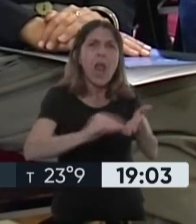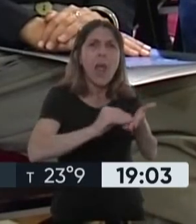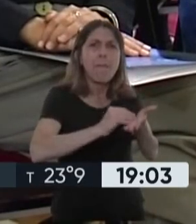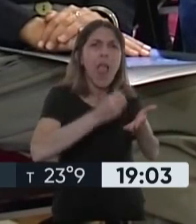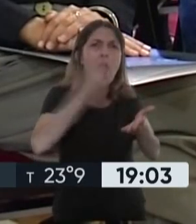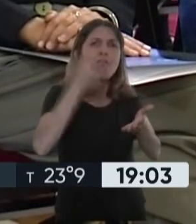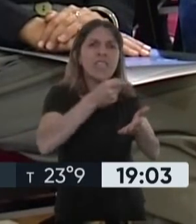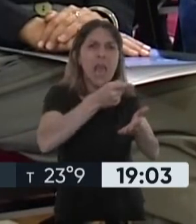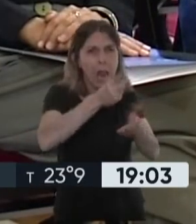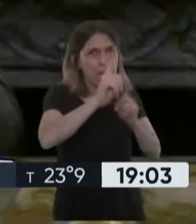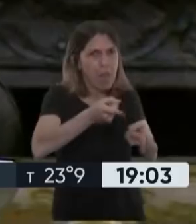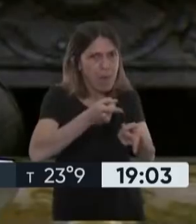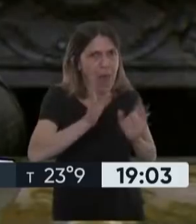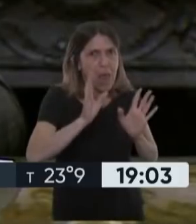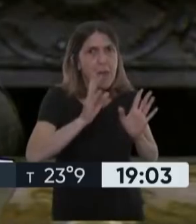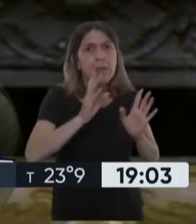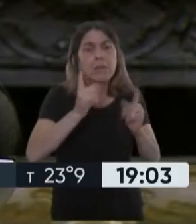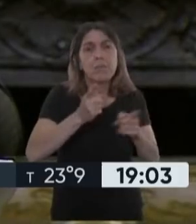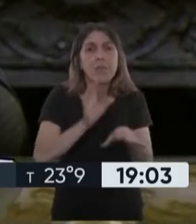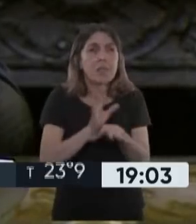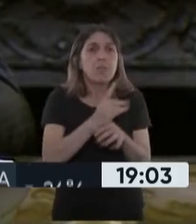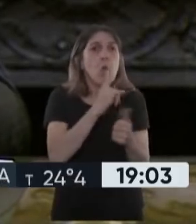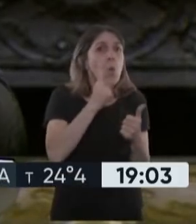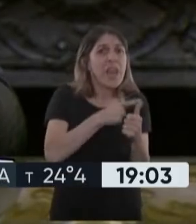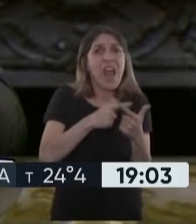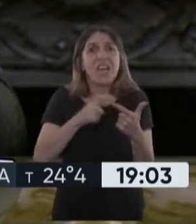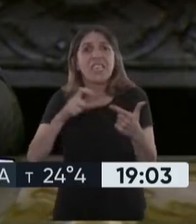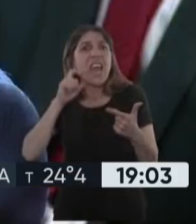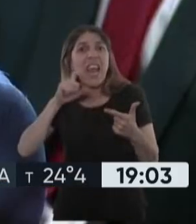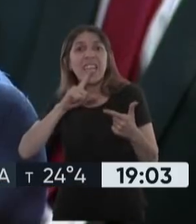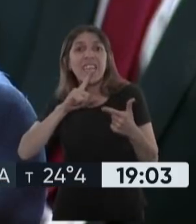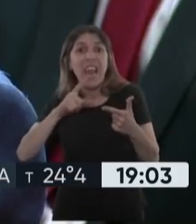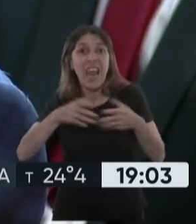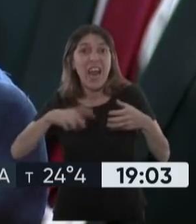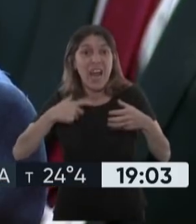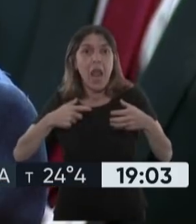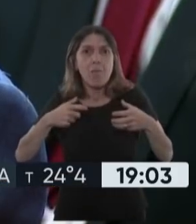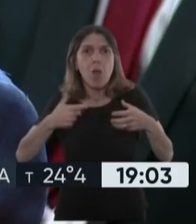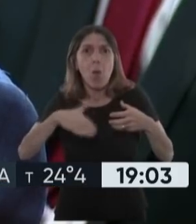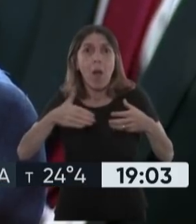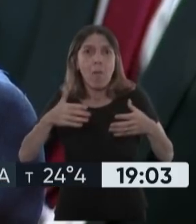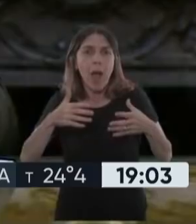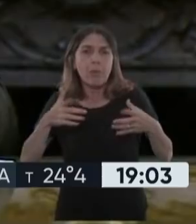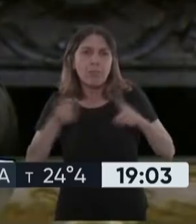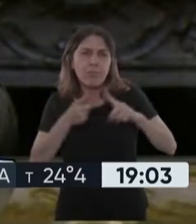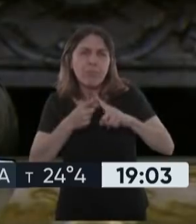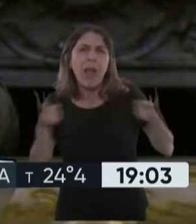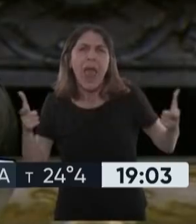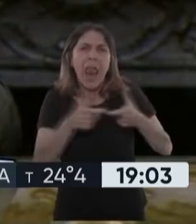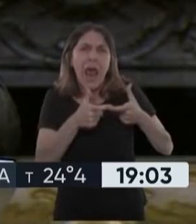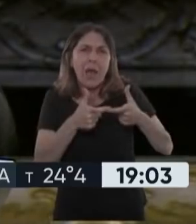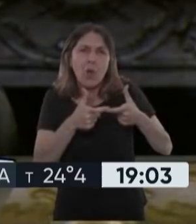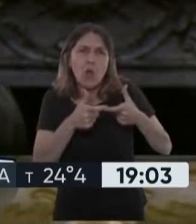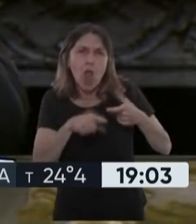formales, ya entre la UIA y la CGT, están trabajando para reabrir paritarias y corregir